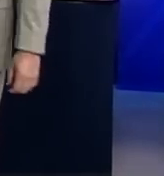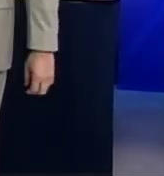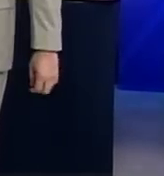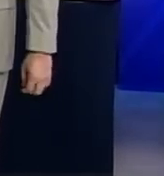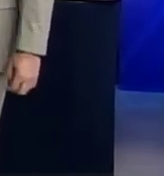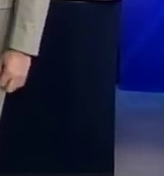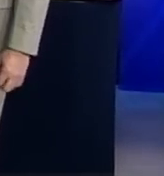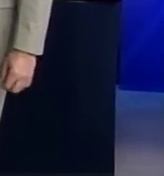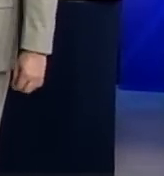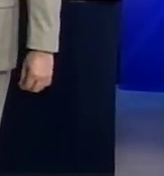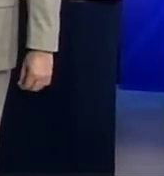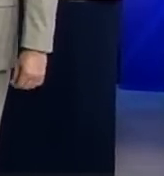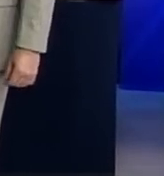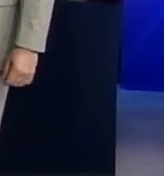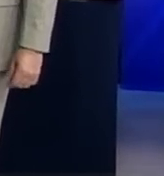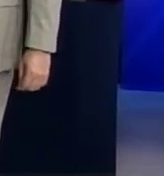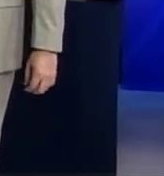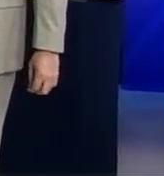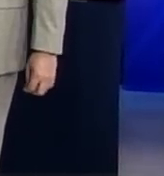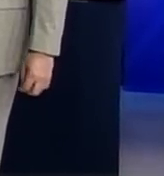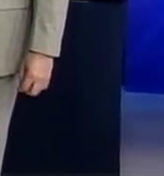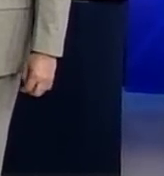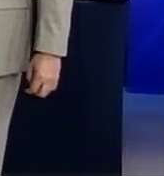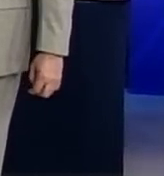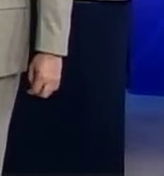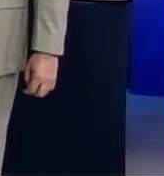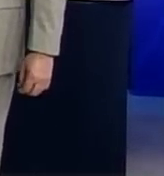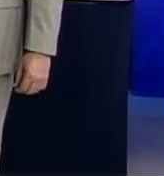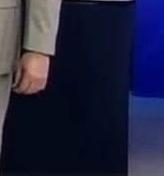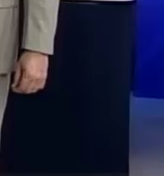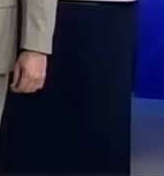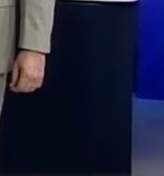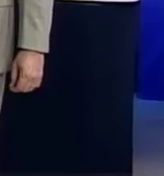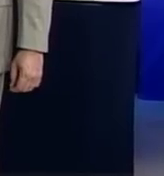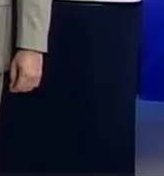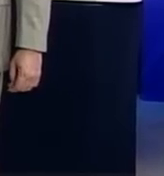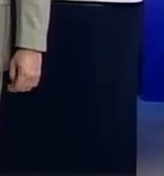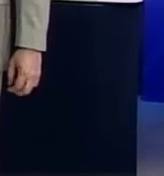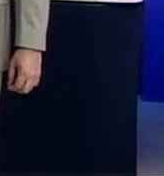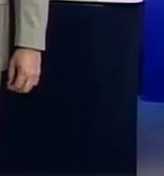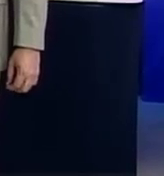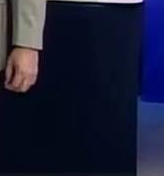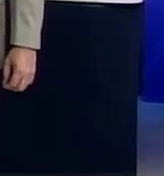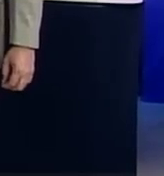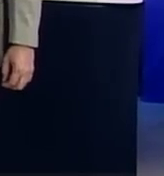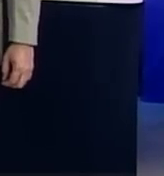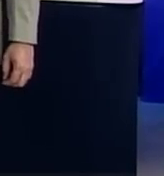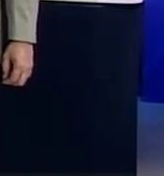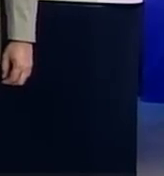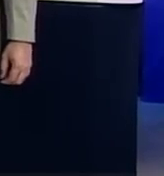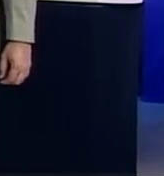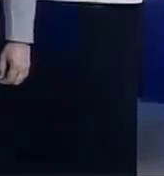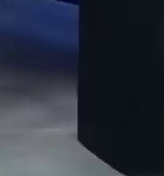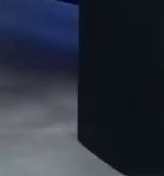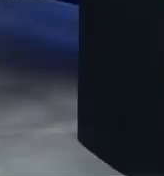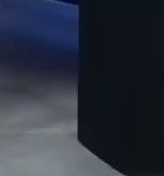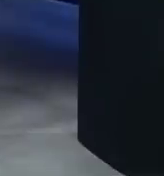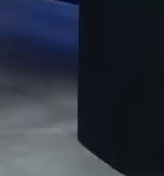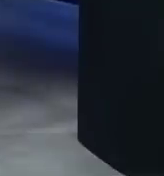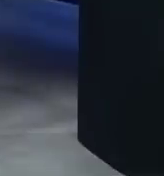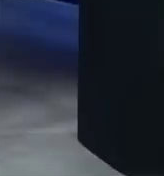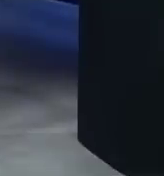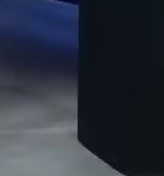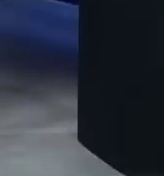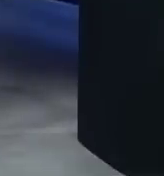muchísimas gracias por estar con nosotros hoy en este espacio dedicado a conocer a detalle todo lo que es la herradura